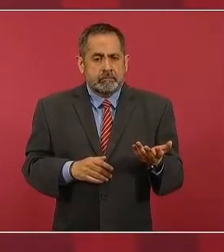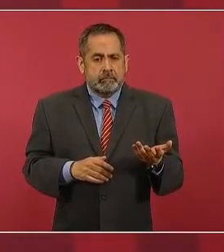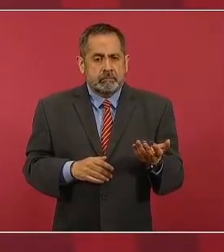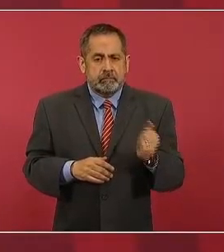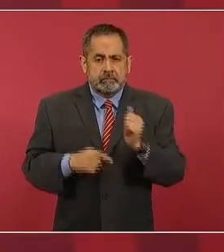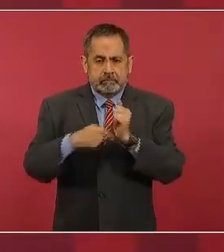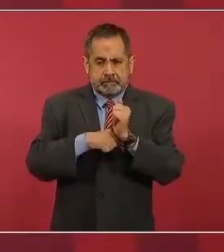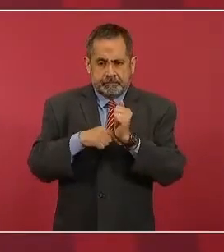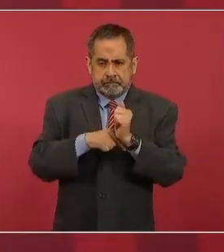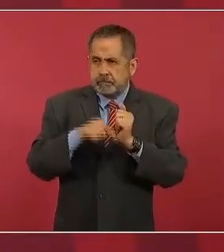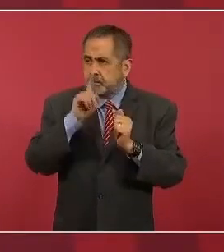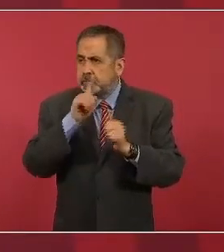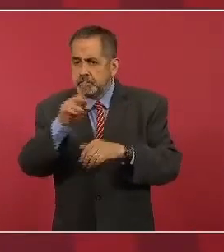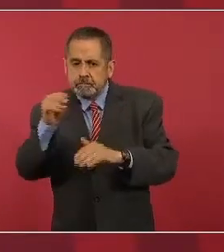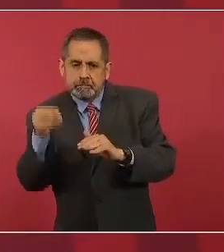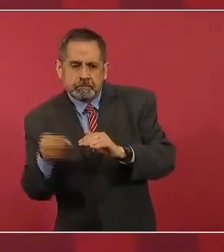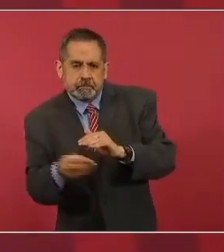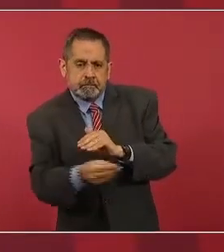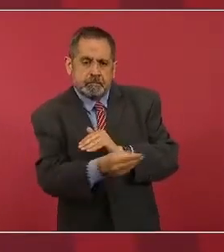encubierta